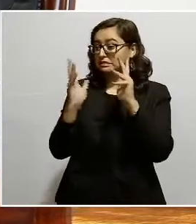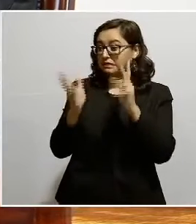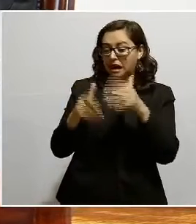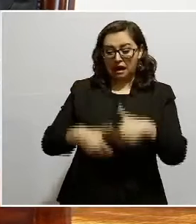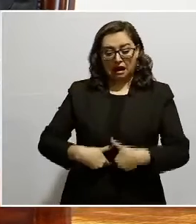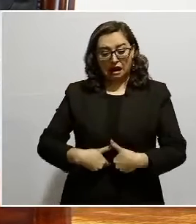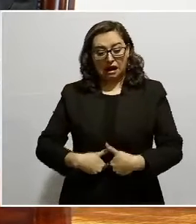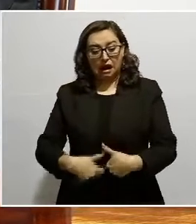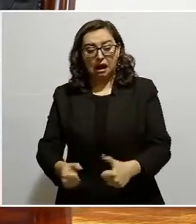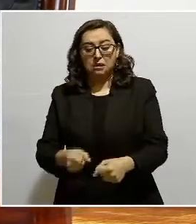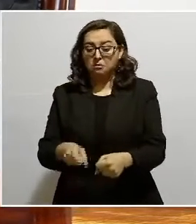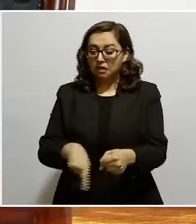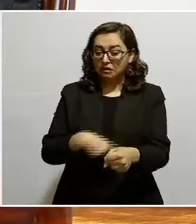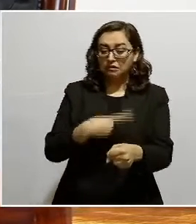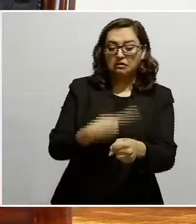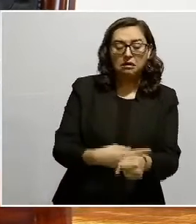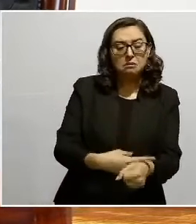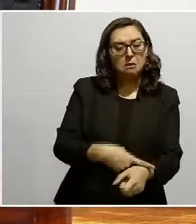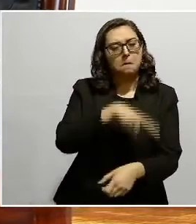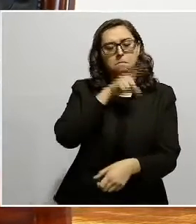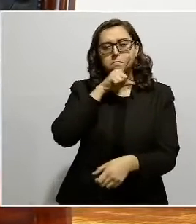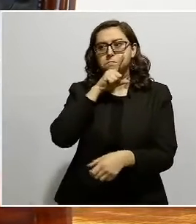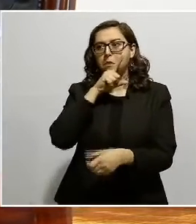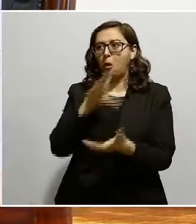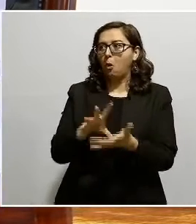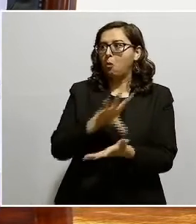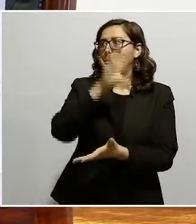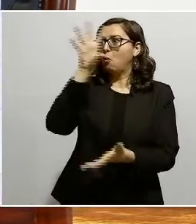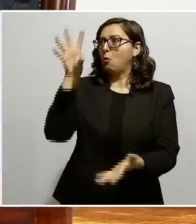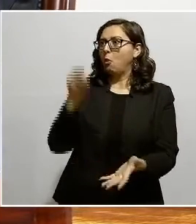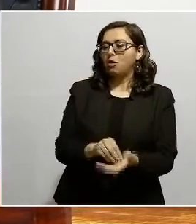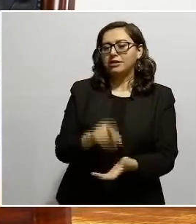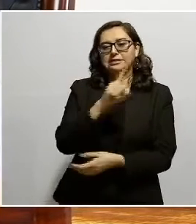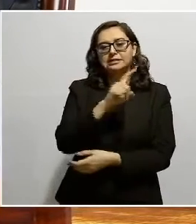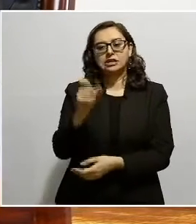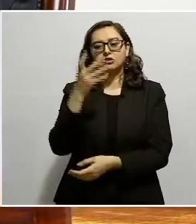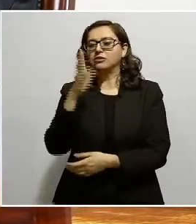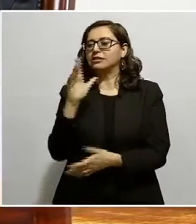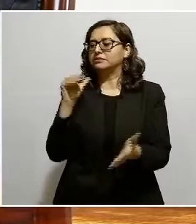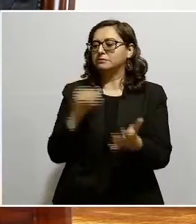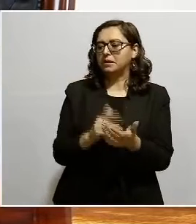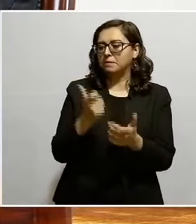ni banquetes de bodas de 110,000 pesos.